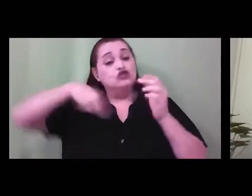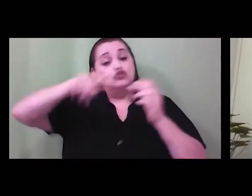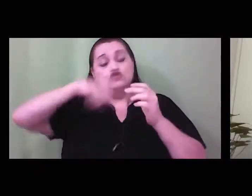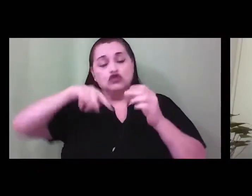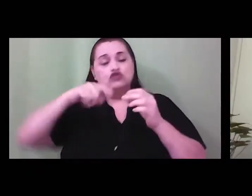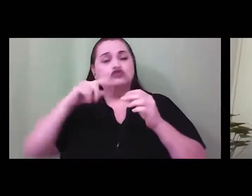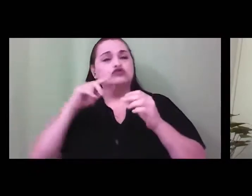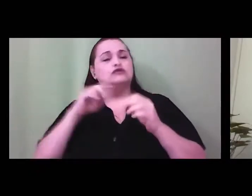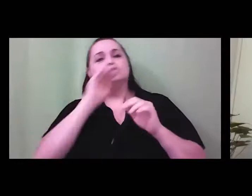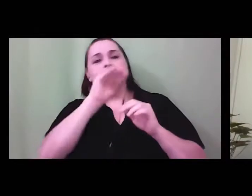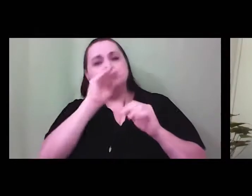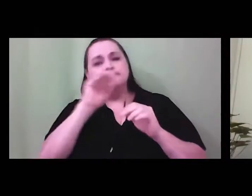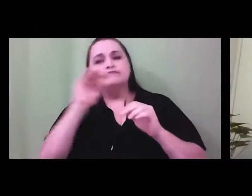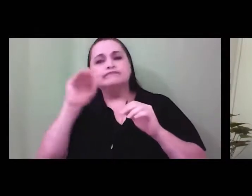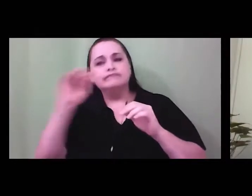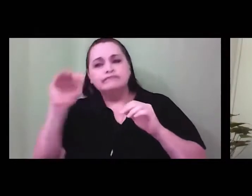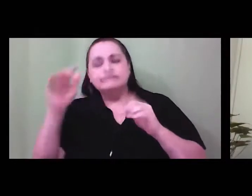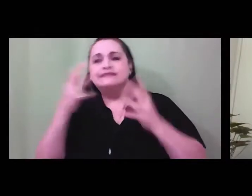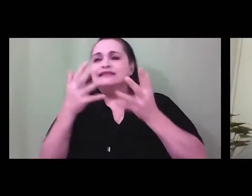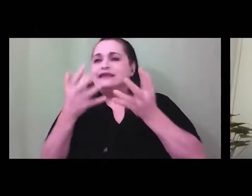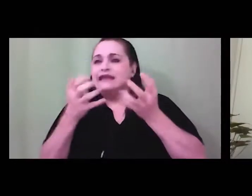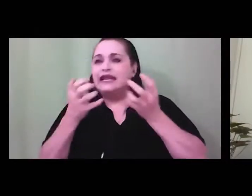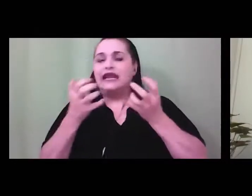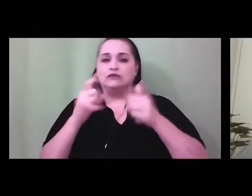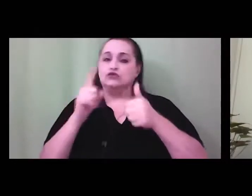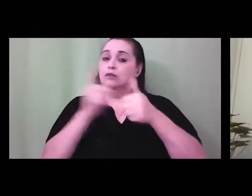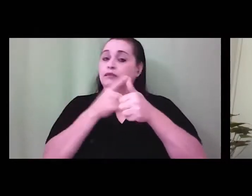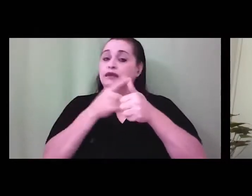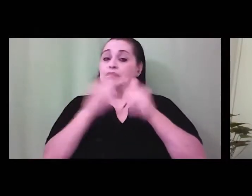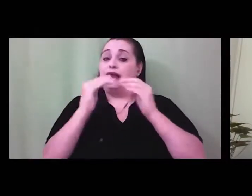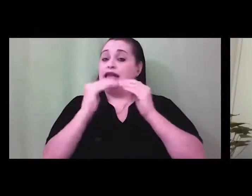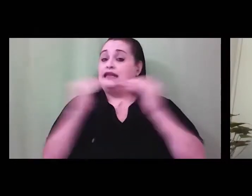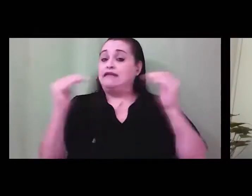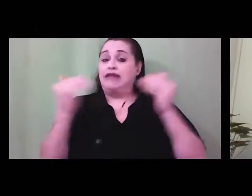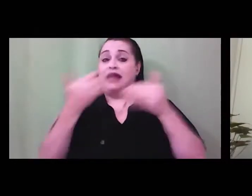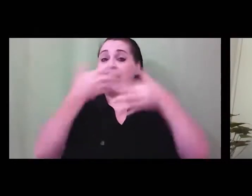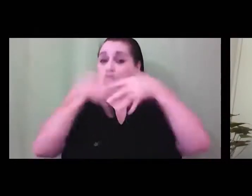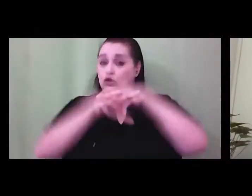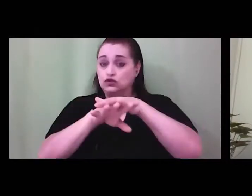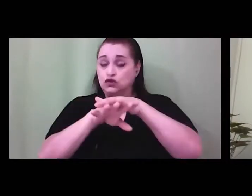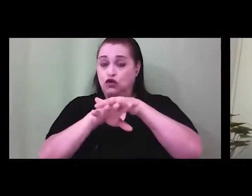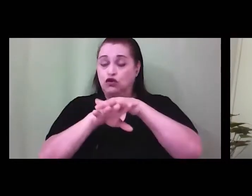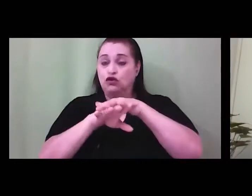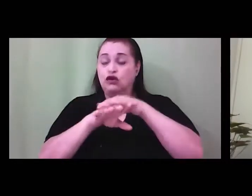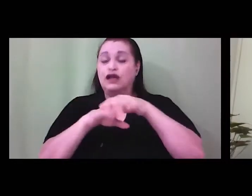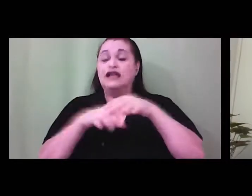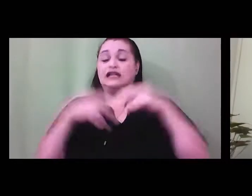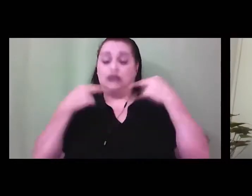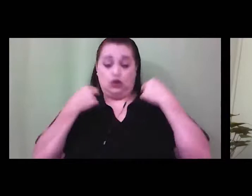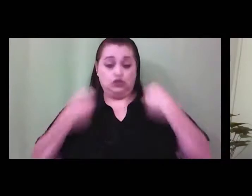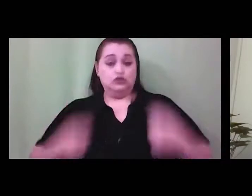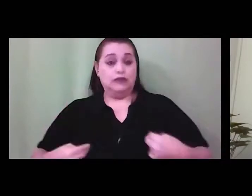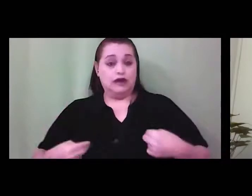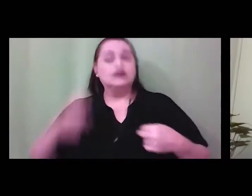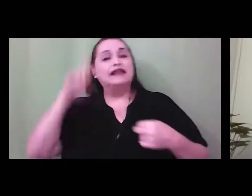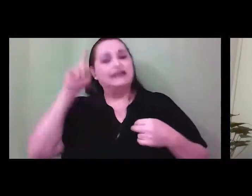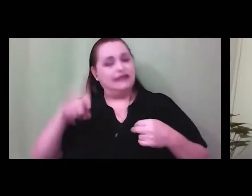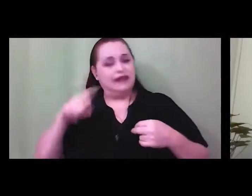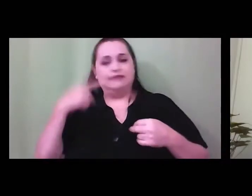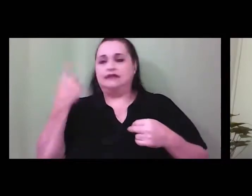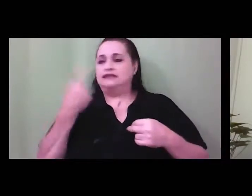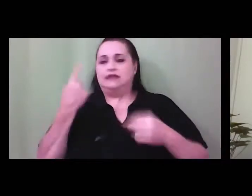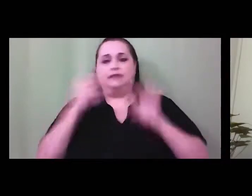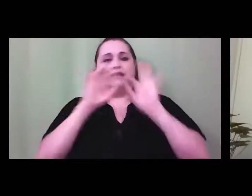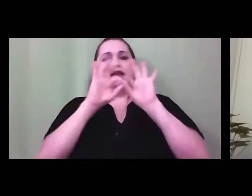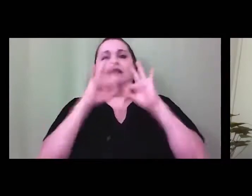abogando porque el primer nivel de inclusión de los seres humanos tiene que ser siempre la